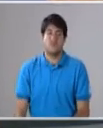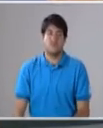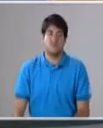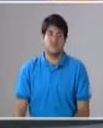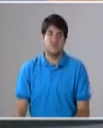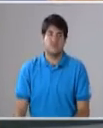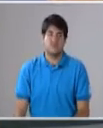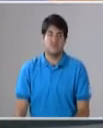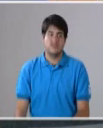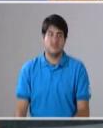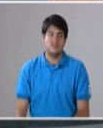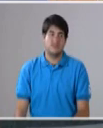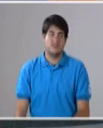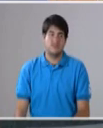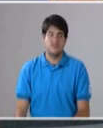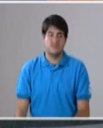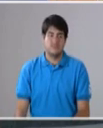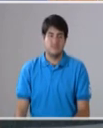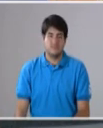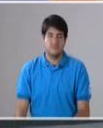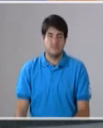una estrellita al hermano que tiene a la par.